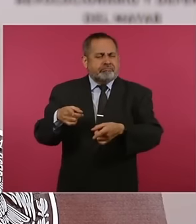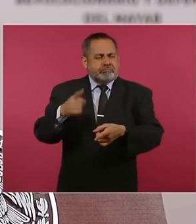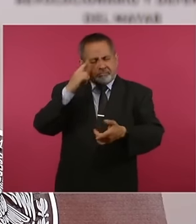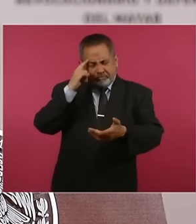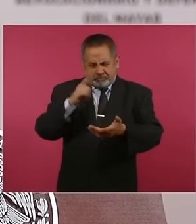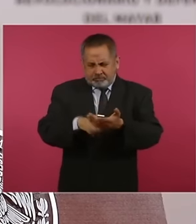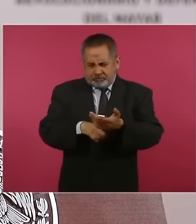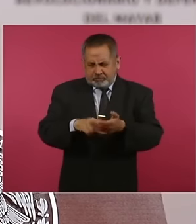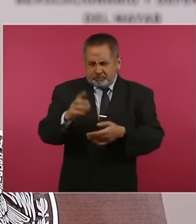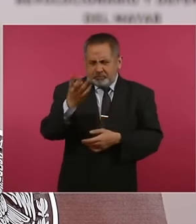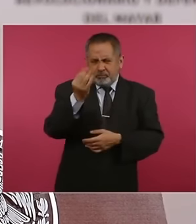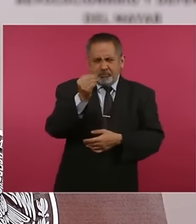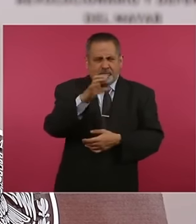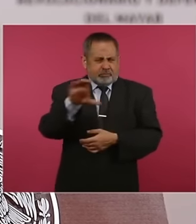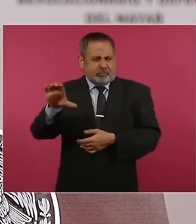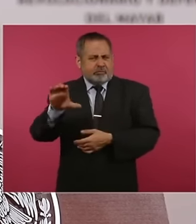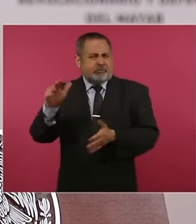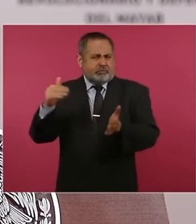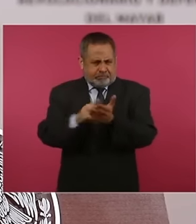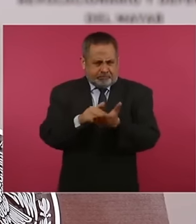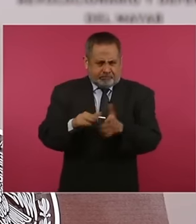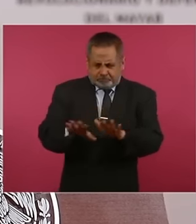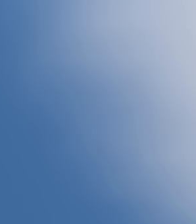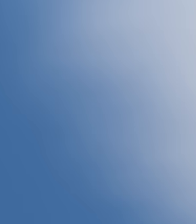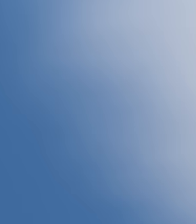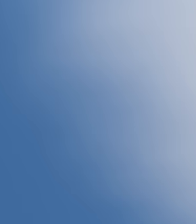como de 900,000 barriles